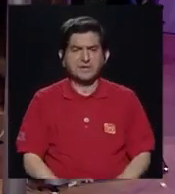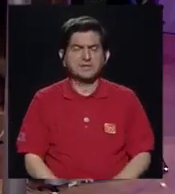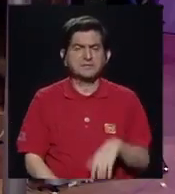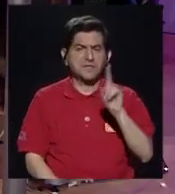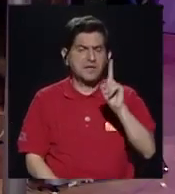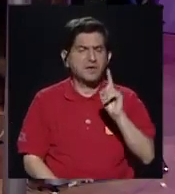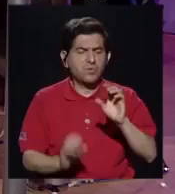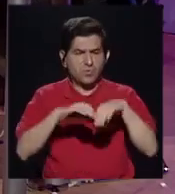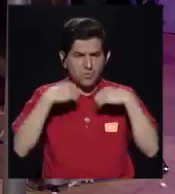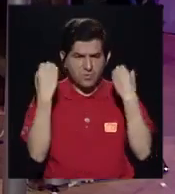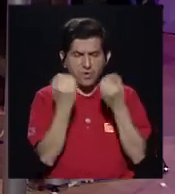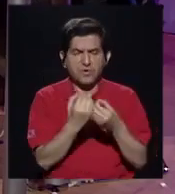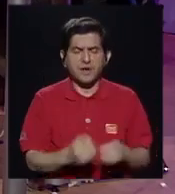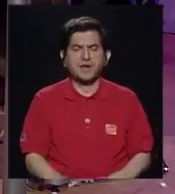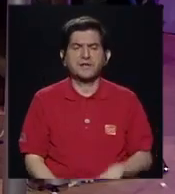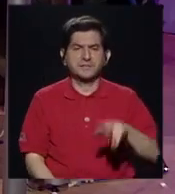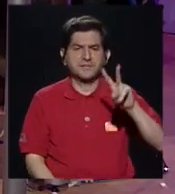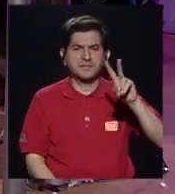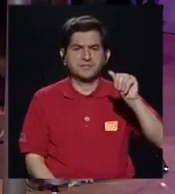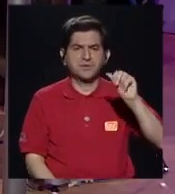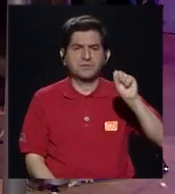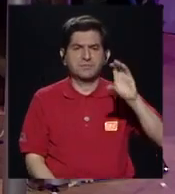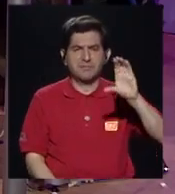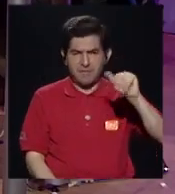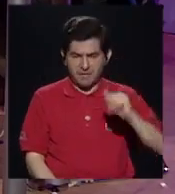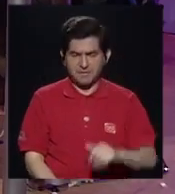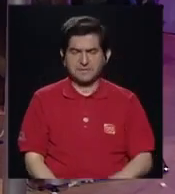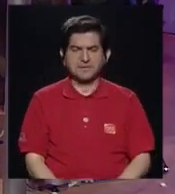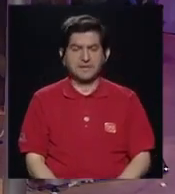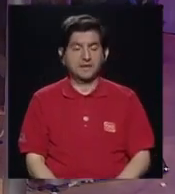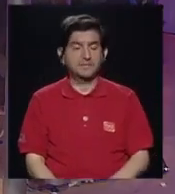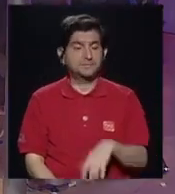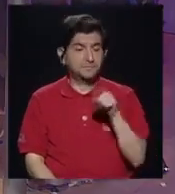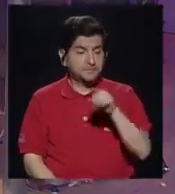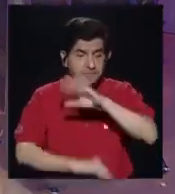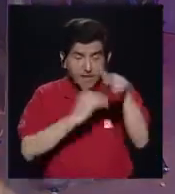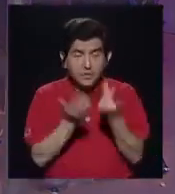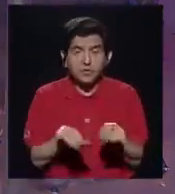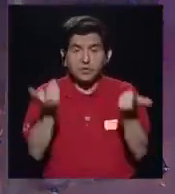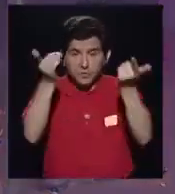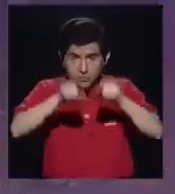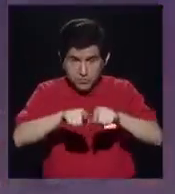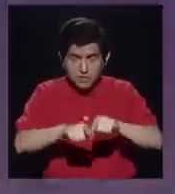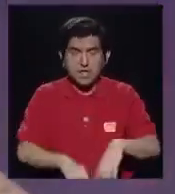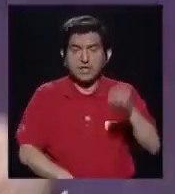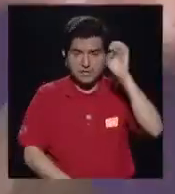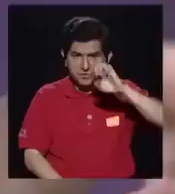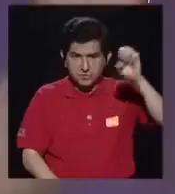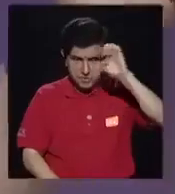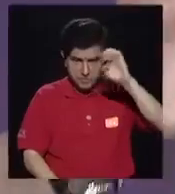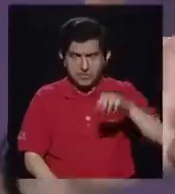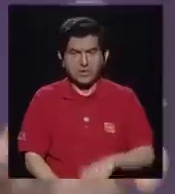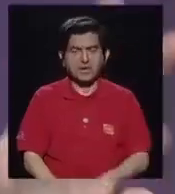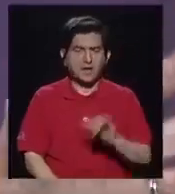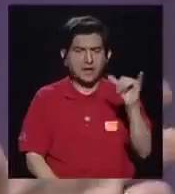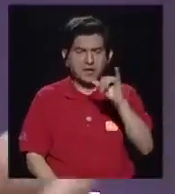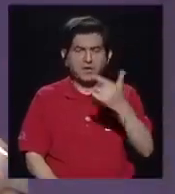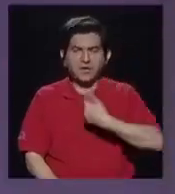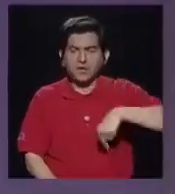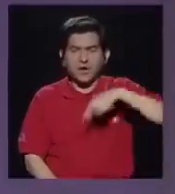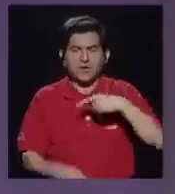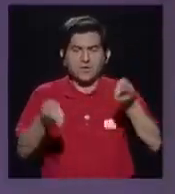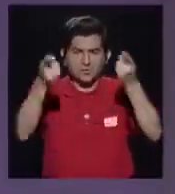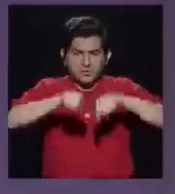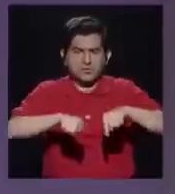organización vasca que se llama mugarit gabe y ahí en todos los casos inclusive los europeos o sea y también los casos nuestros